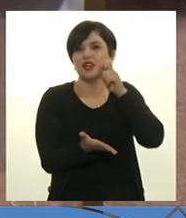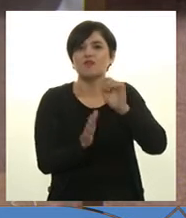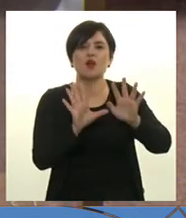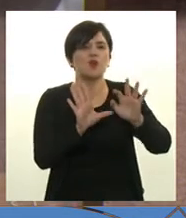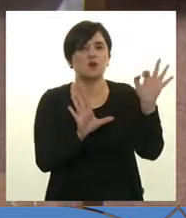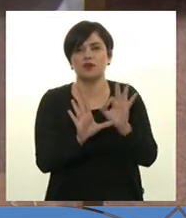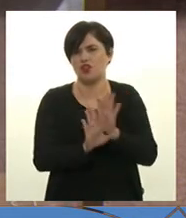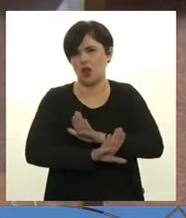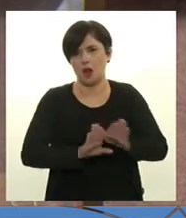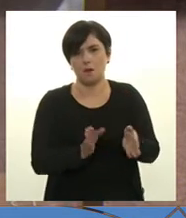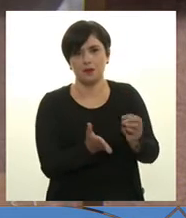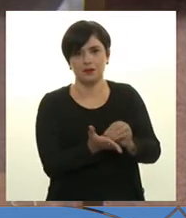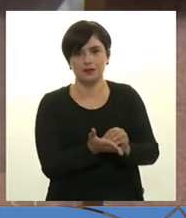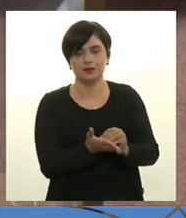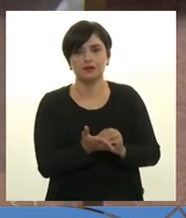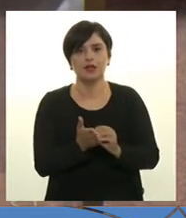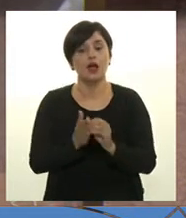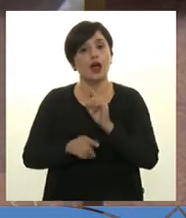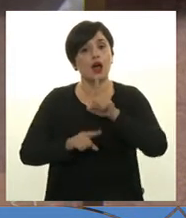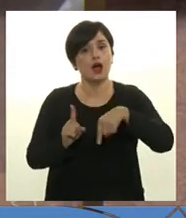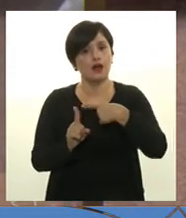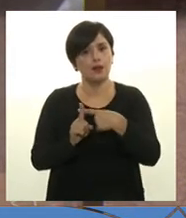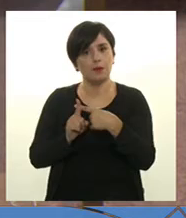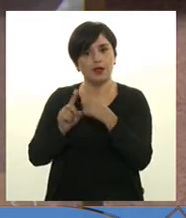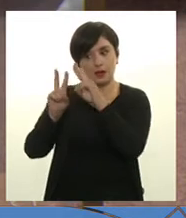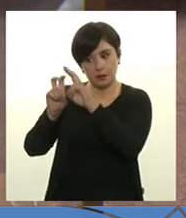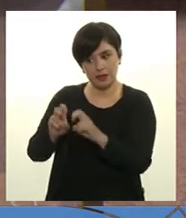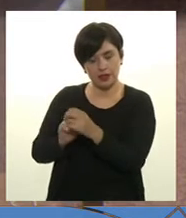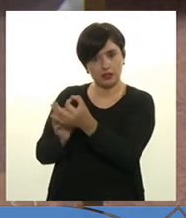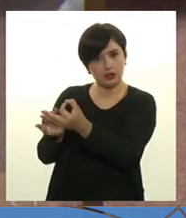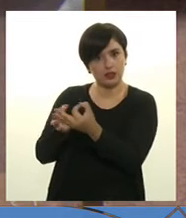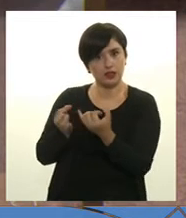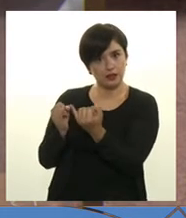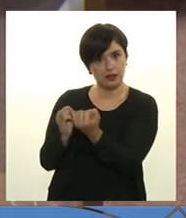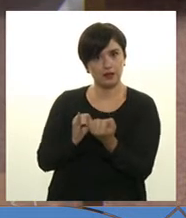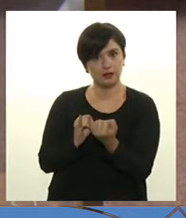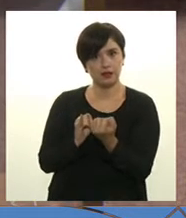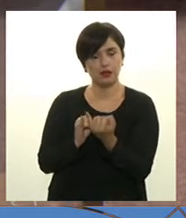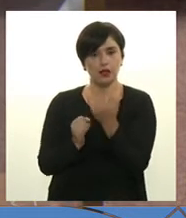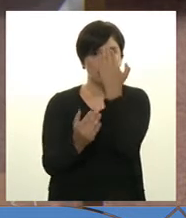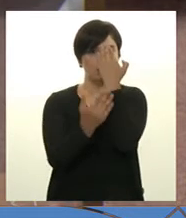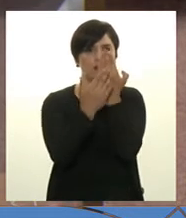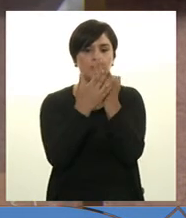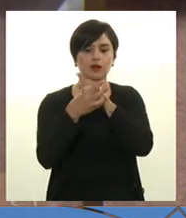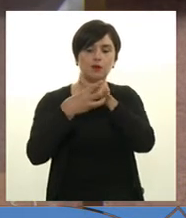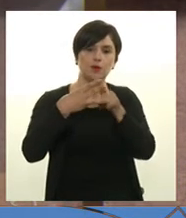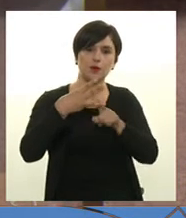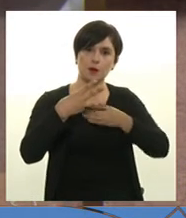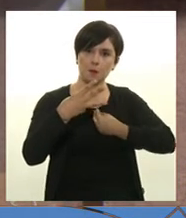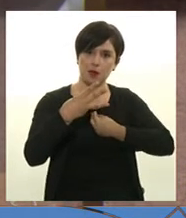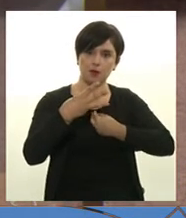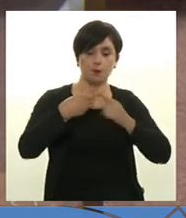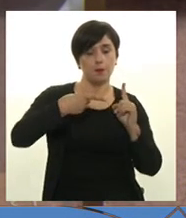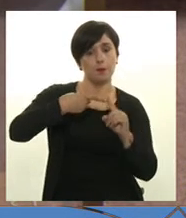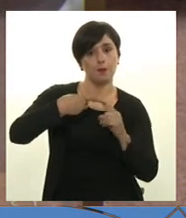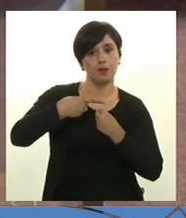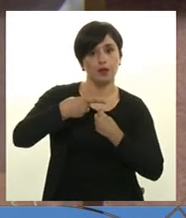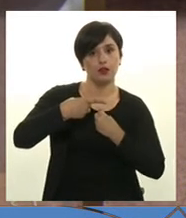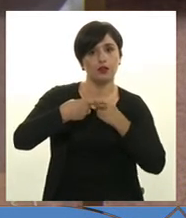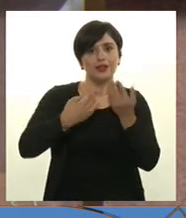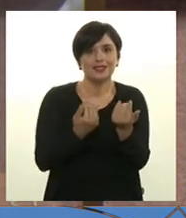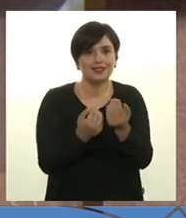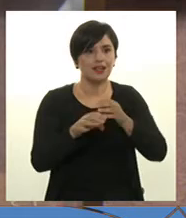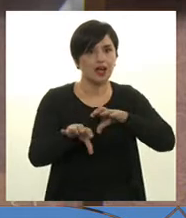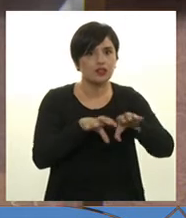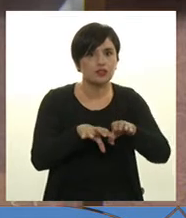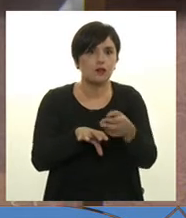y agrega este estudio señora presidenta que nos enfrentamos a tres tipos de miedos miedos que exigen acción como